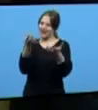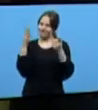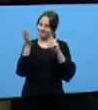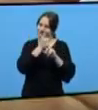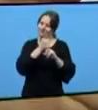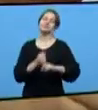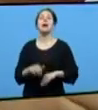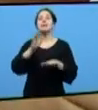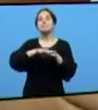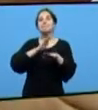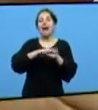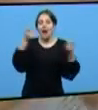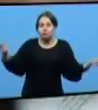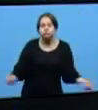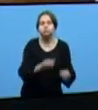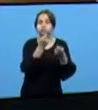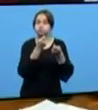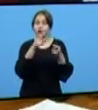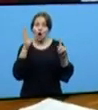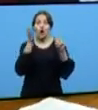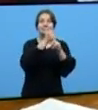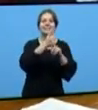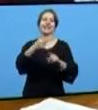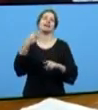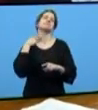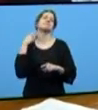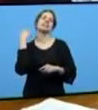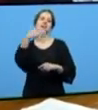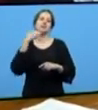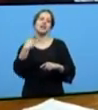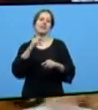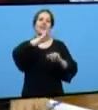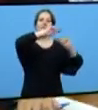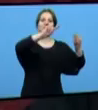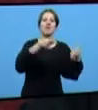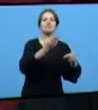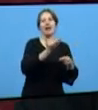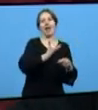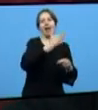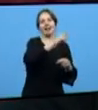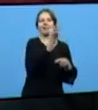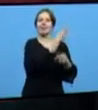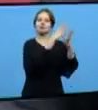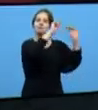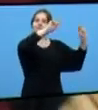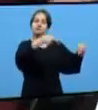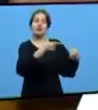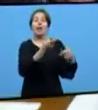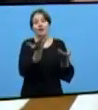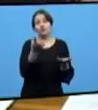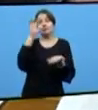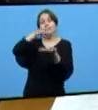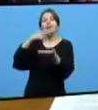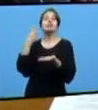o presidente da Deputación asinou un convenio co Concello de Viveiro, nunha visita recente á localidade. A través do cal, o organismo